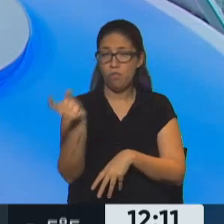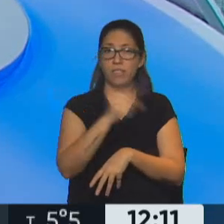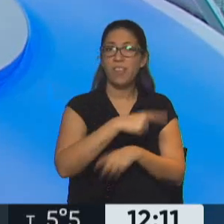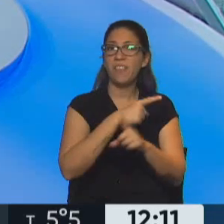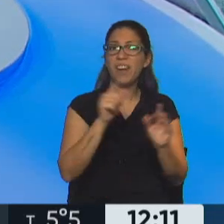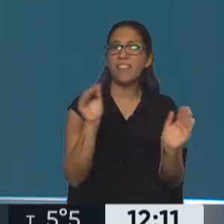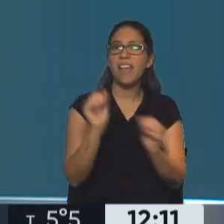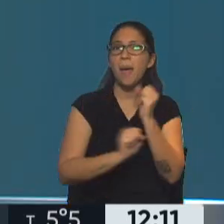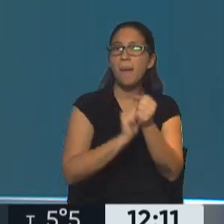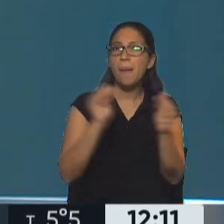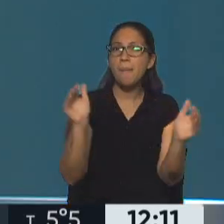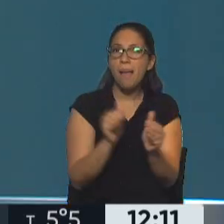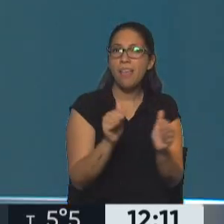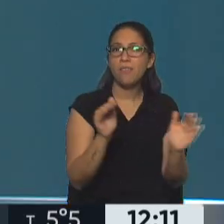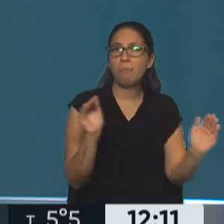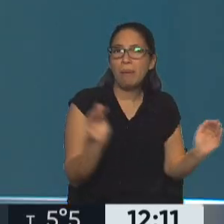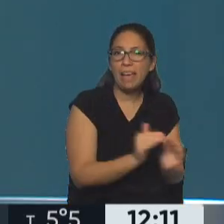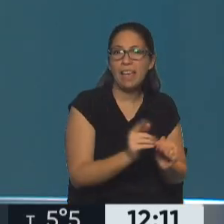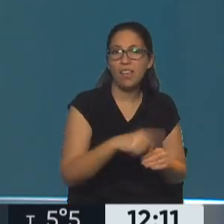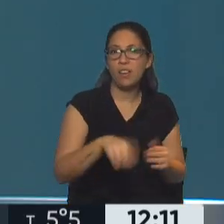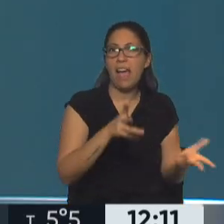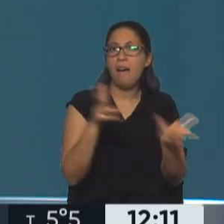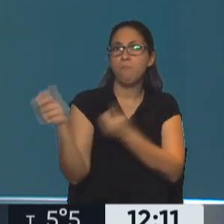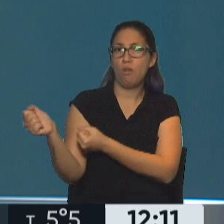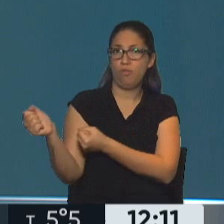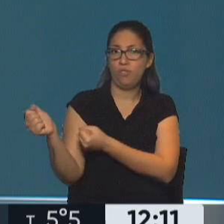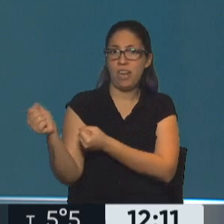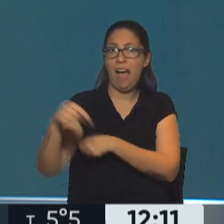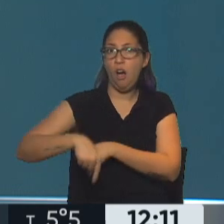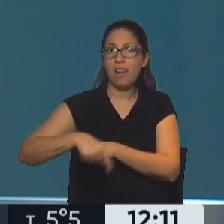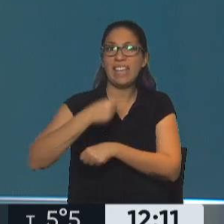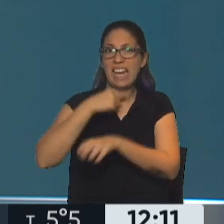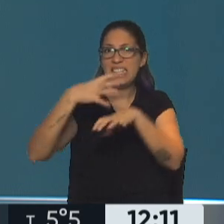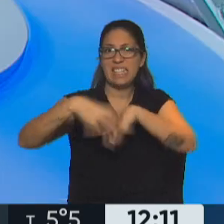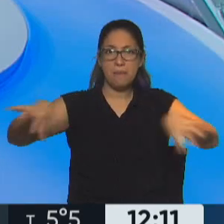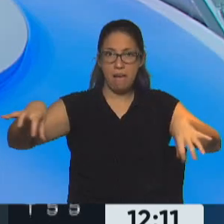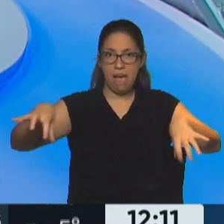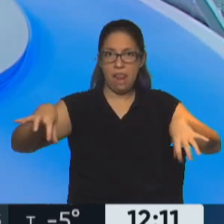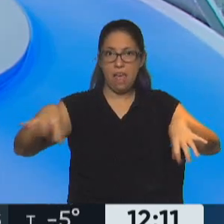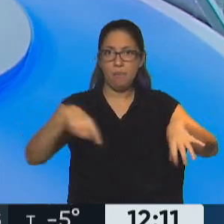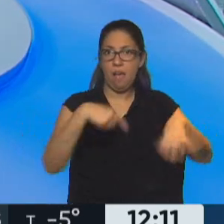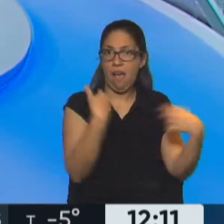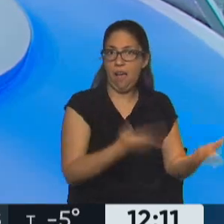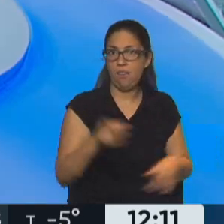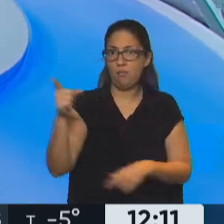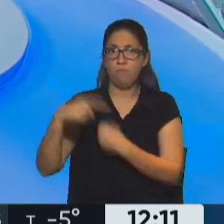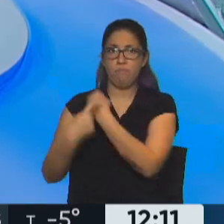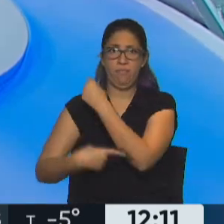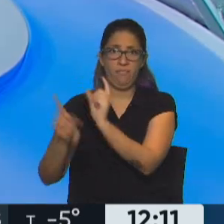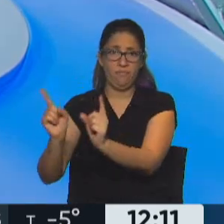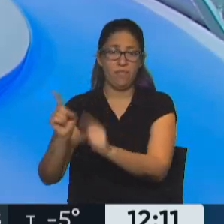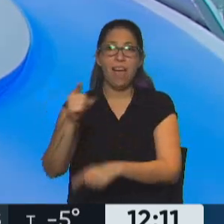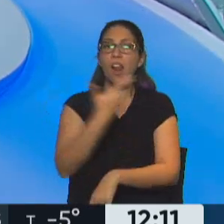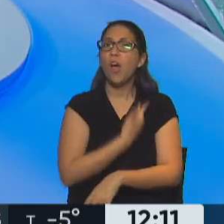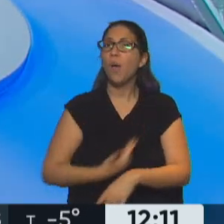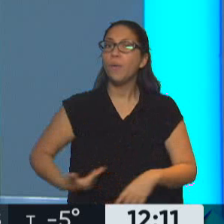medianos y pequeños que están acompañando a los grandes productores. Esto por un lado, pero por otro lado, el gobierno presta atención en esta